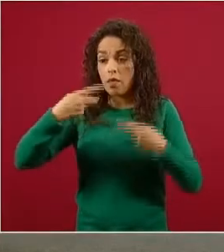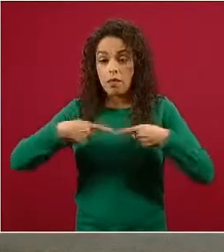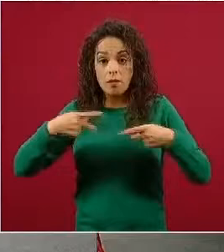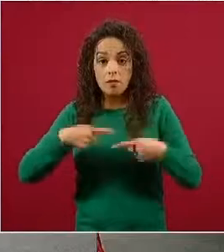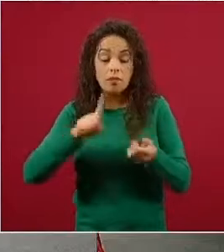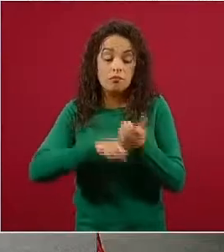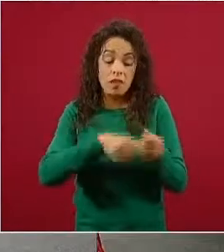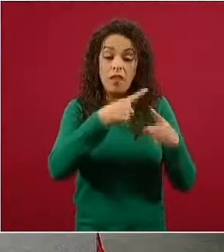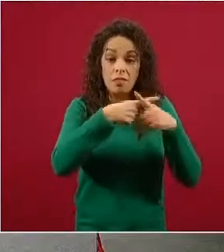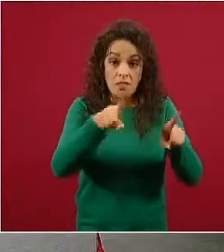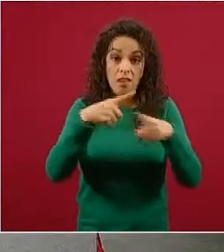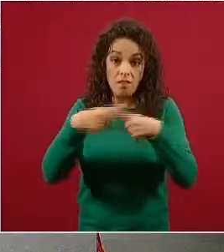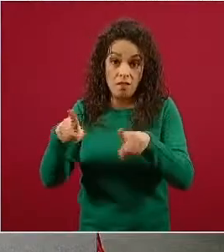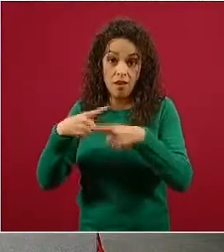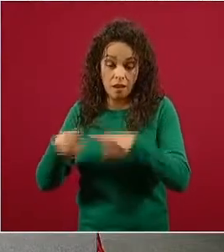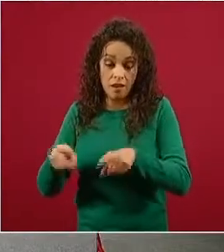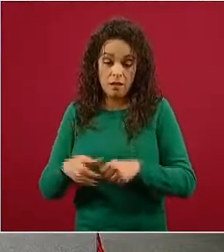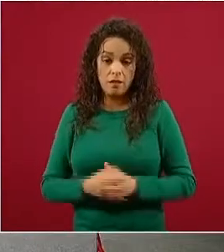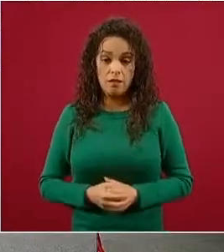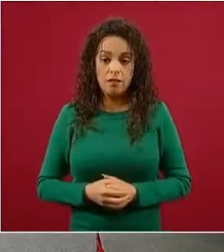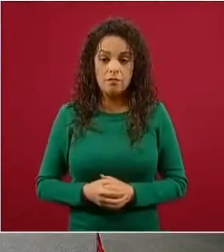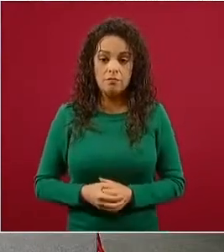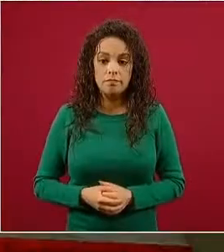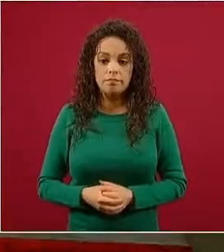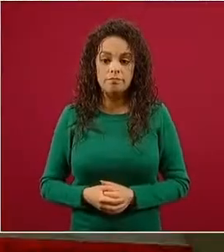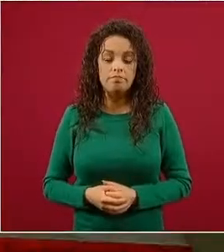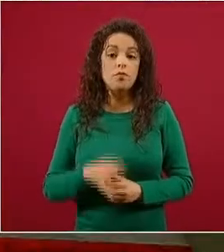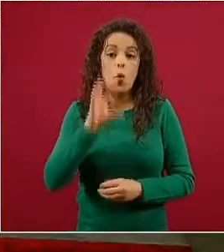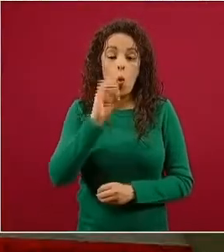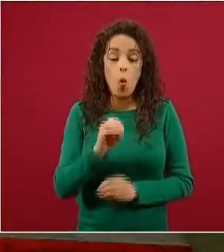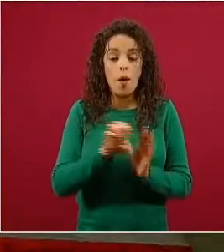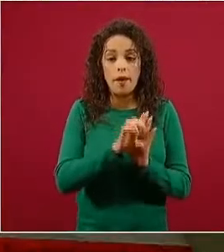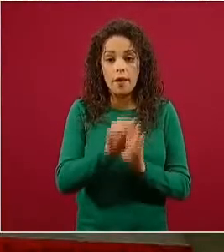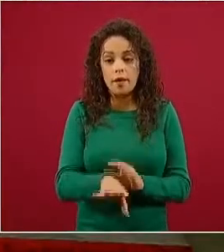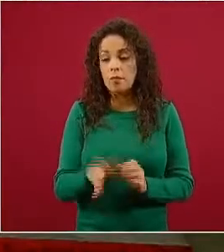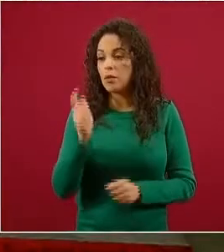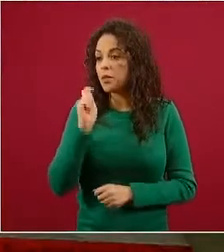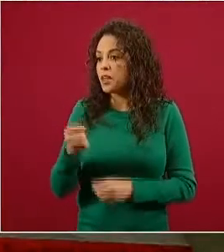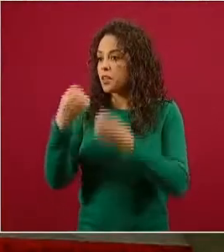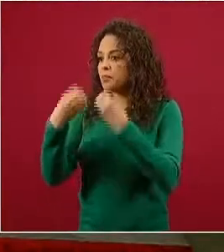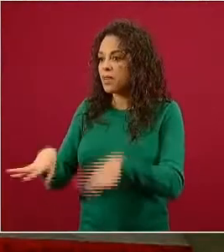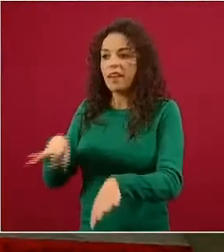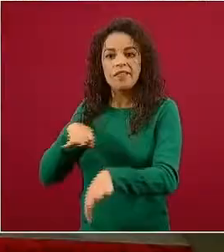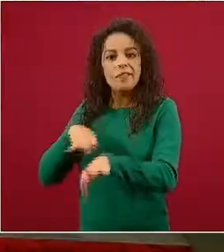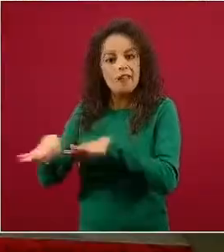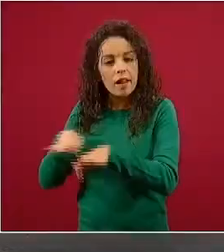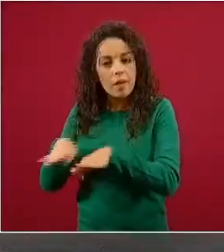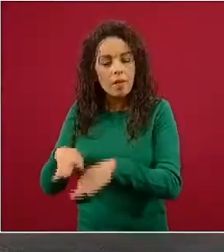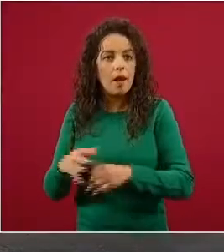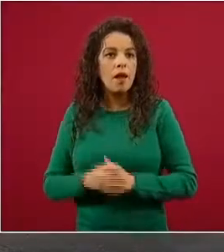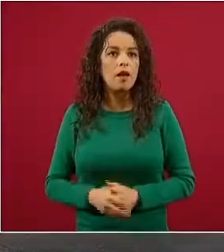están brindando en este momento de la pandemia apoyo y acompañamiento. Muchas gracias.